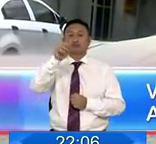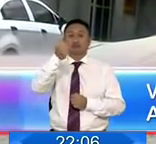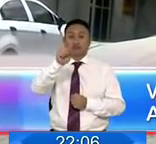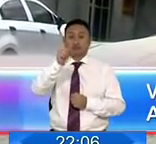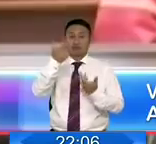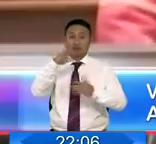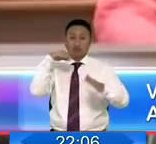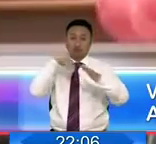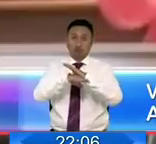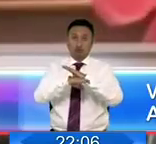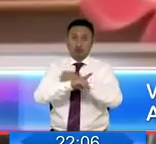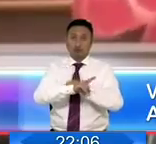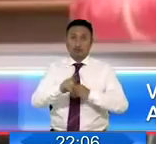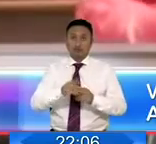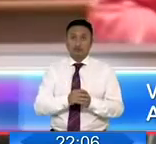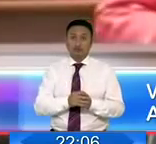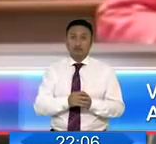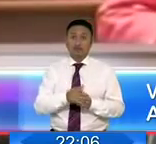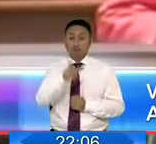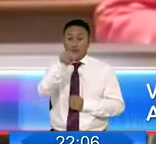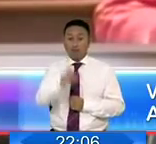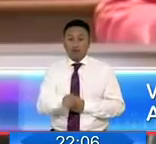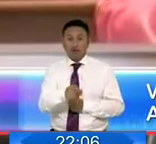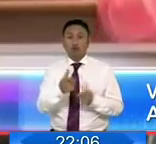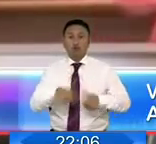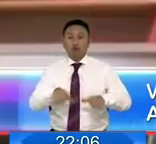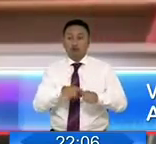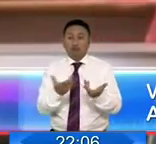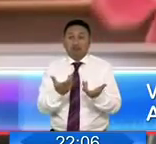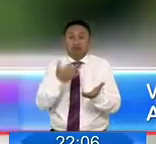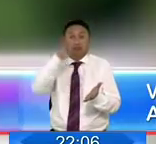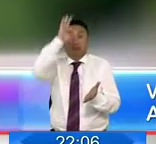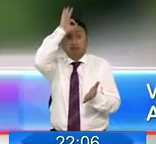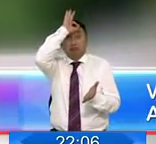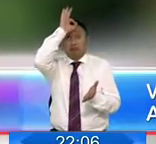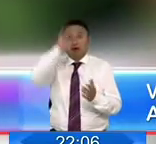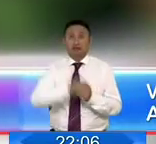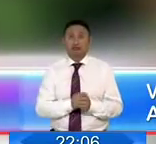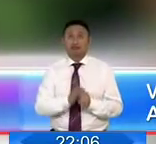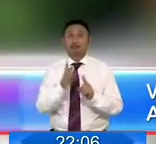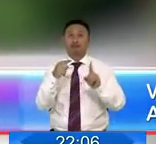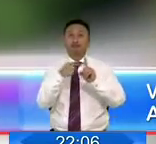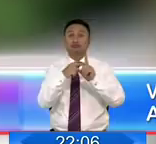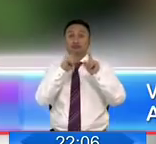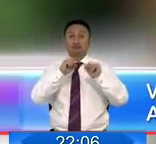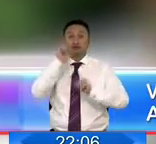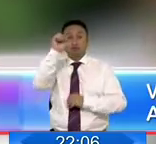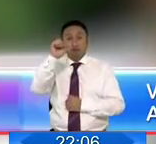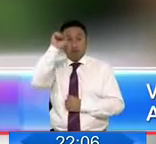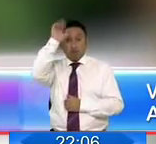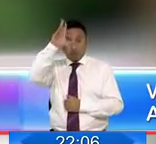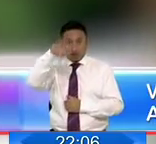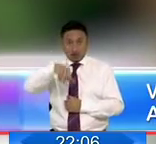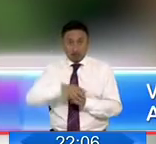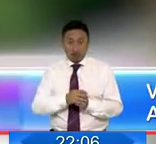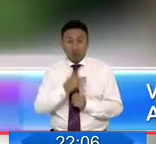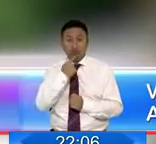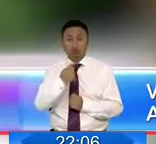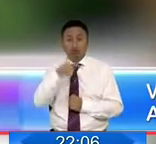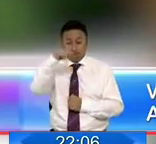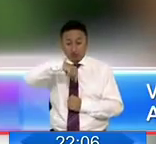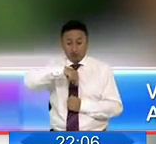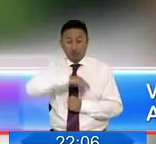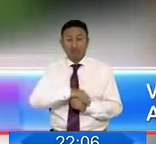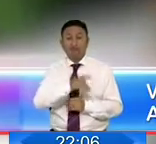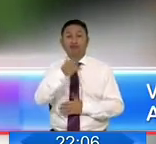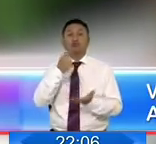allanamiento. Desde esa fecha, se desconoce su paradero. Él, mediante un video en las redes sociales, anunció que estará presente